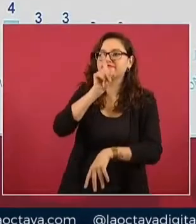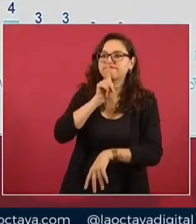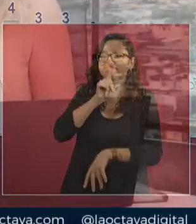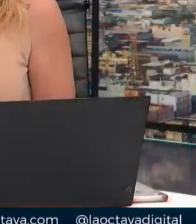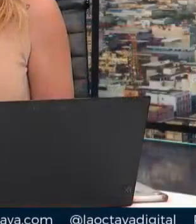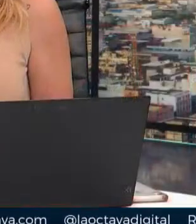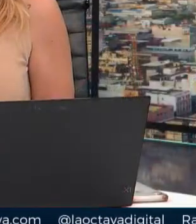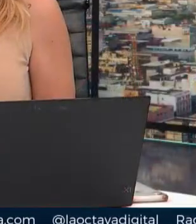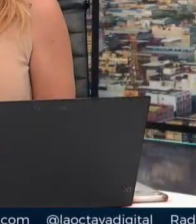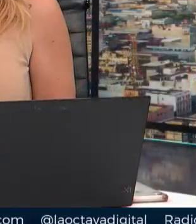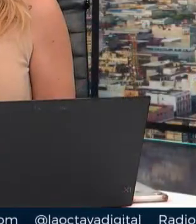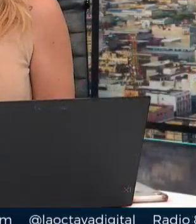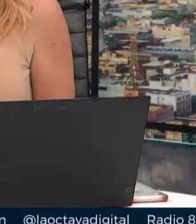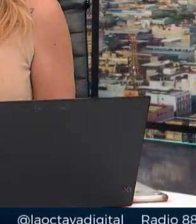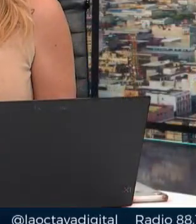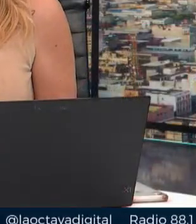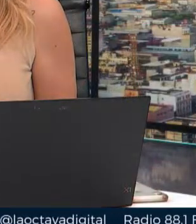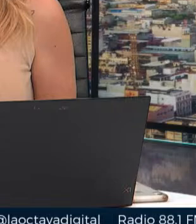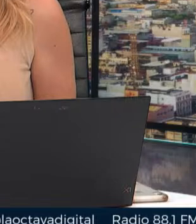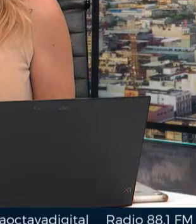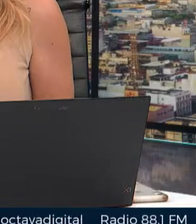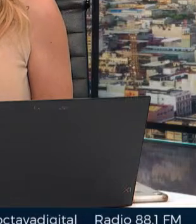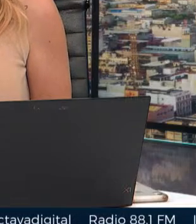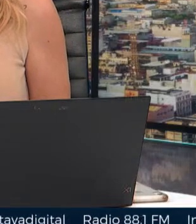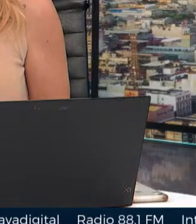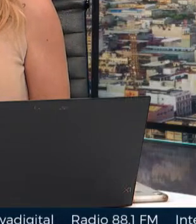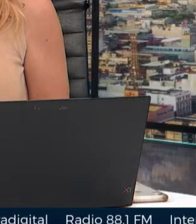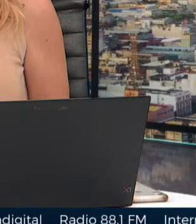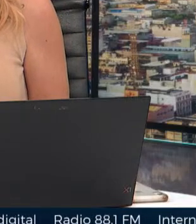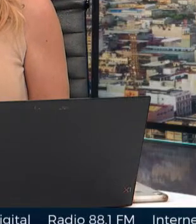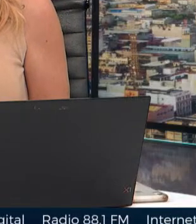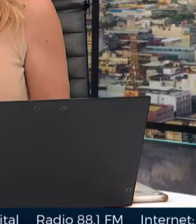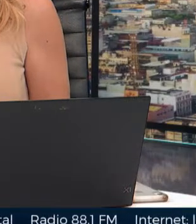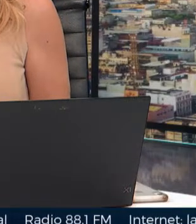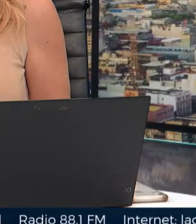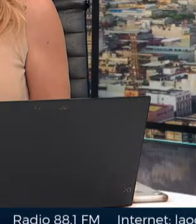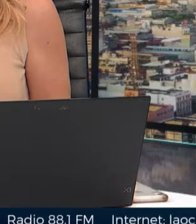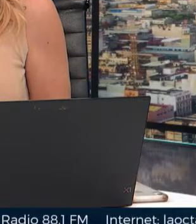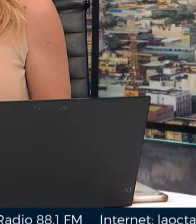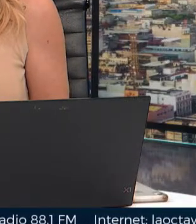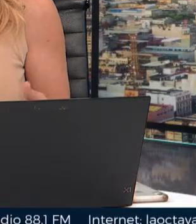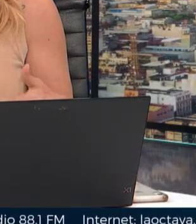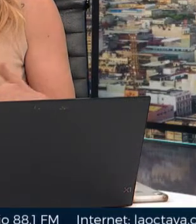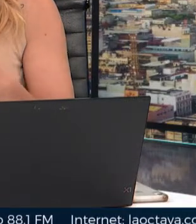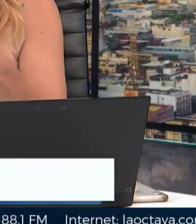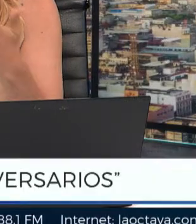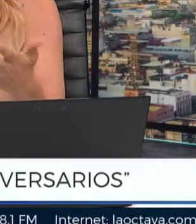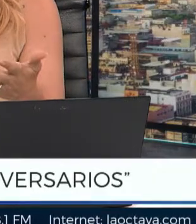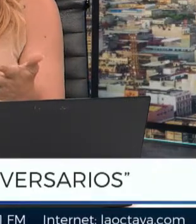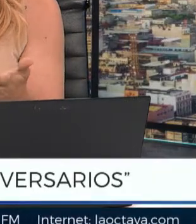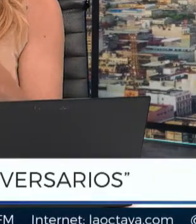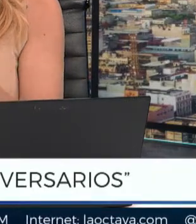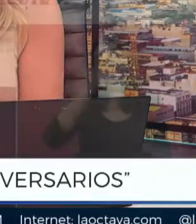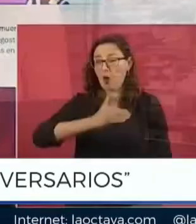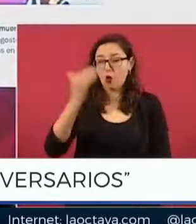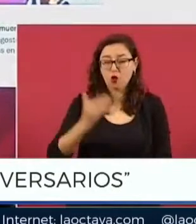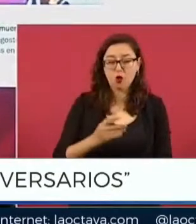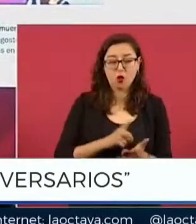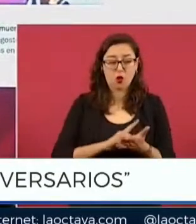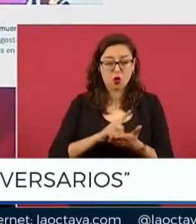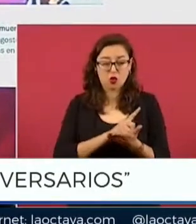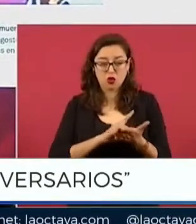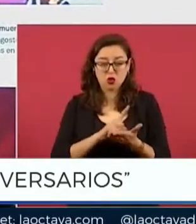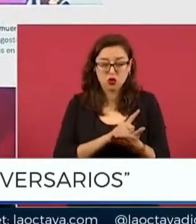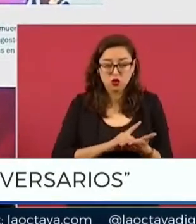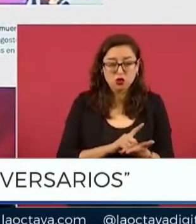otra el presidente también respondió a las y los integrantes de la oposición que han dado mensajes o posicionamientos públicos sobre estos hechos